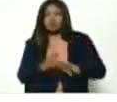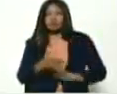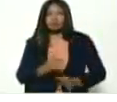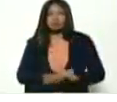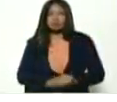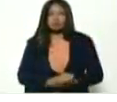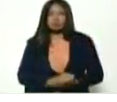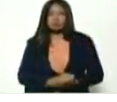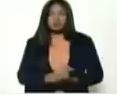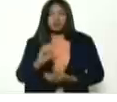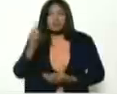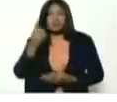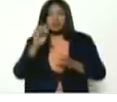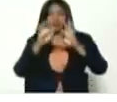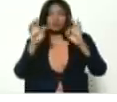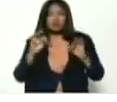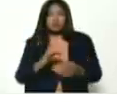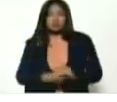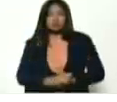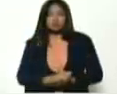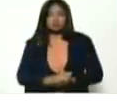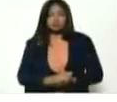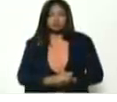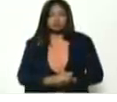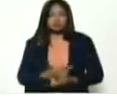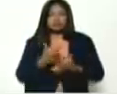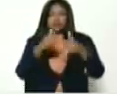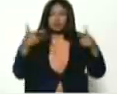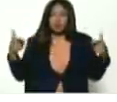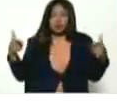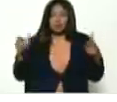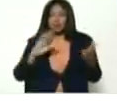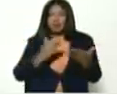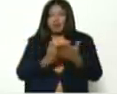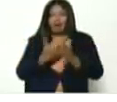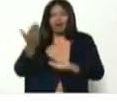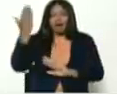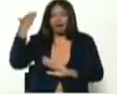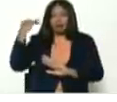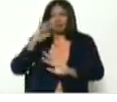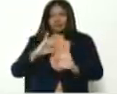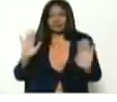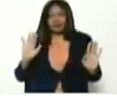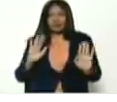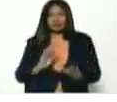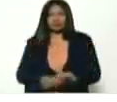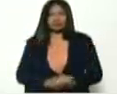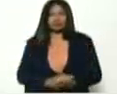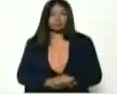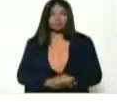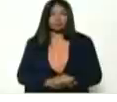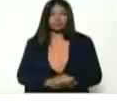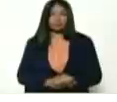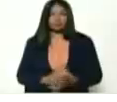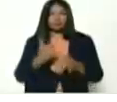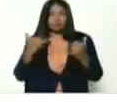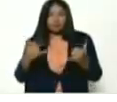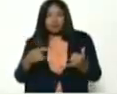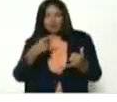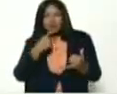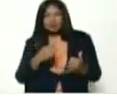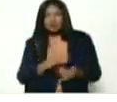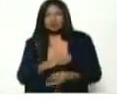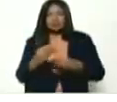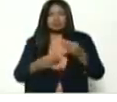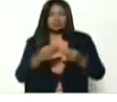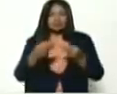de primera pues el lenguaje ya ha pasado de prensa ahora hay que decir se